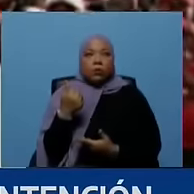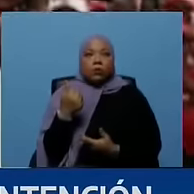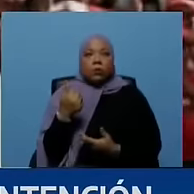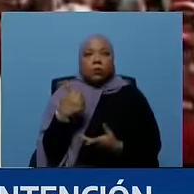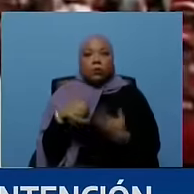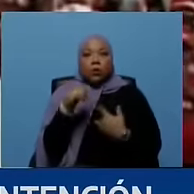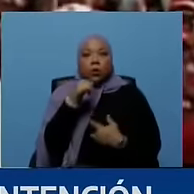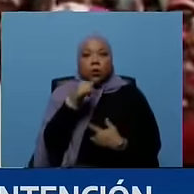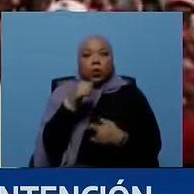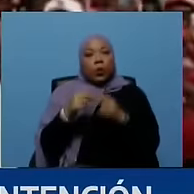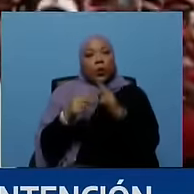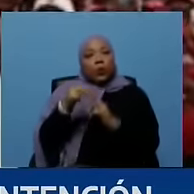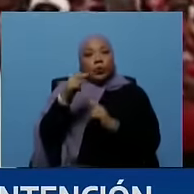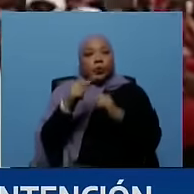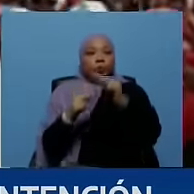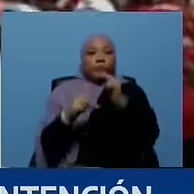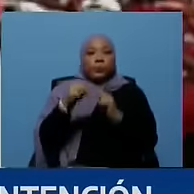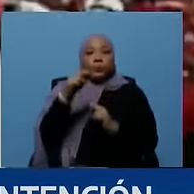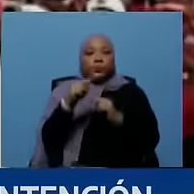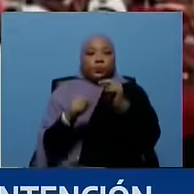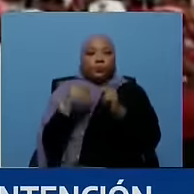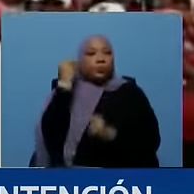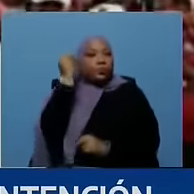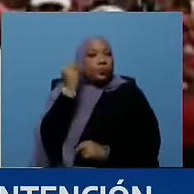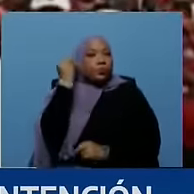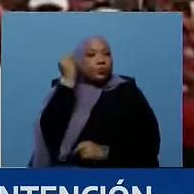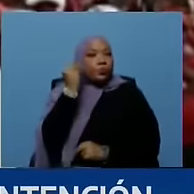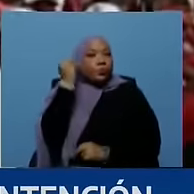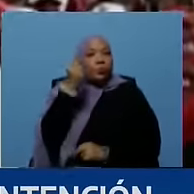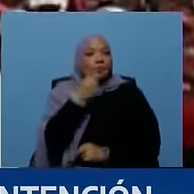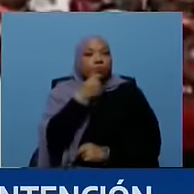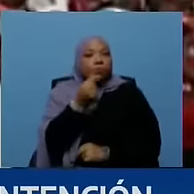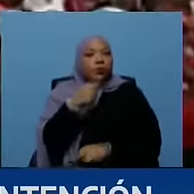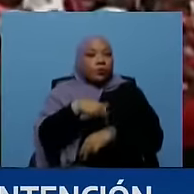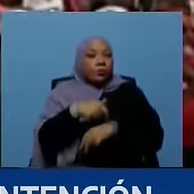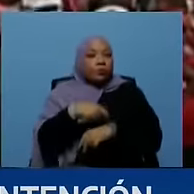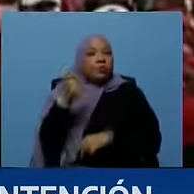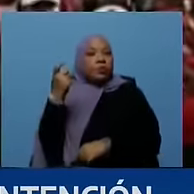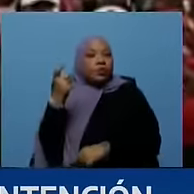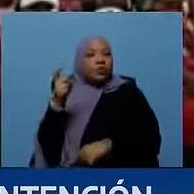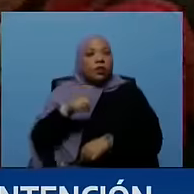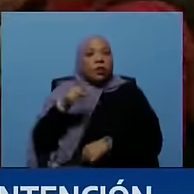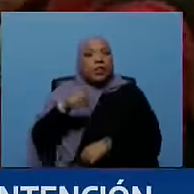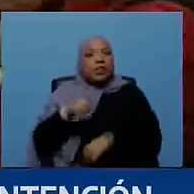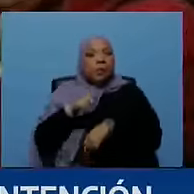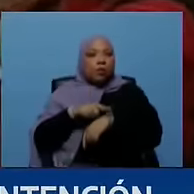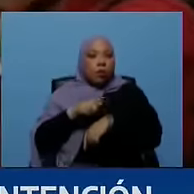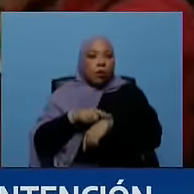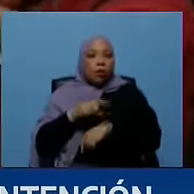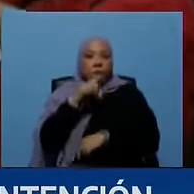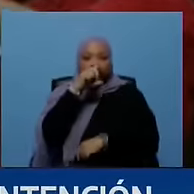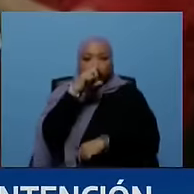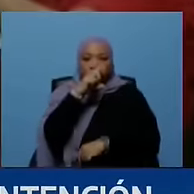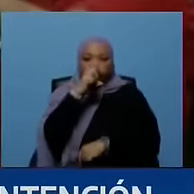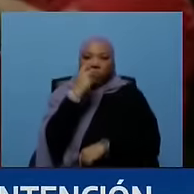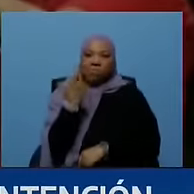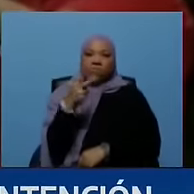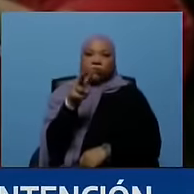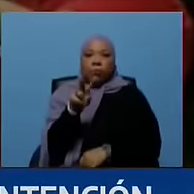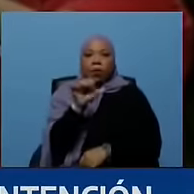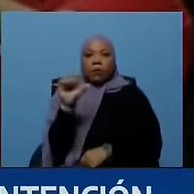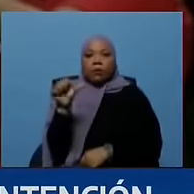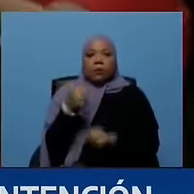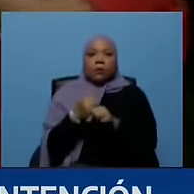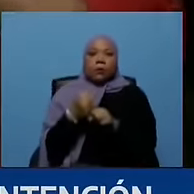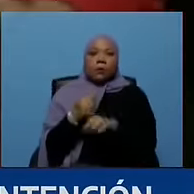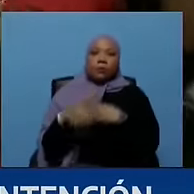chance de construir, porque así lo pensamos. Ustedes hacen una consulta y tienen 12 semanas